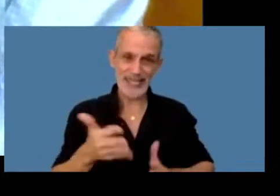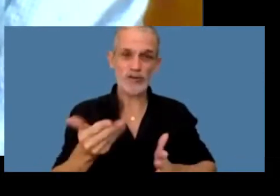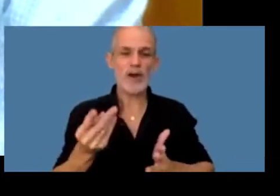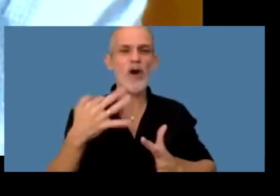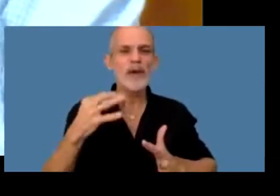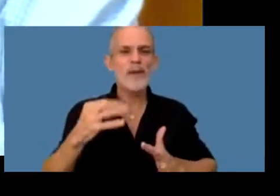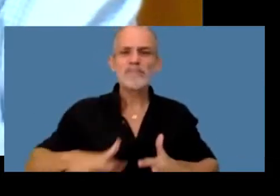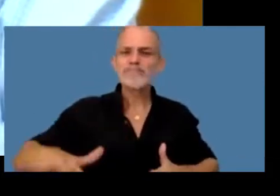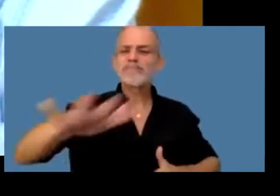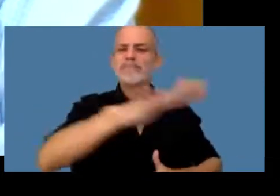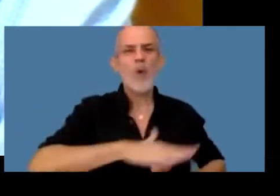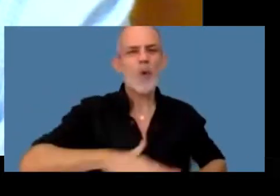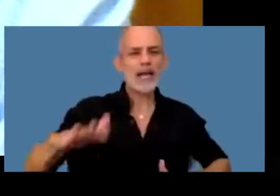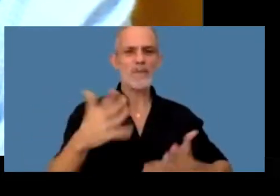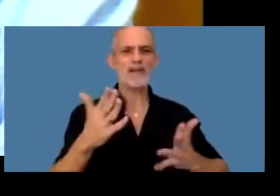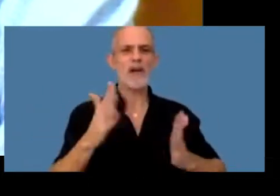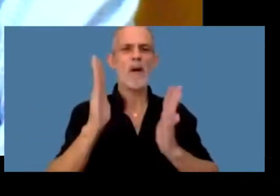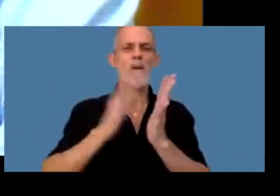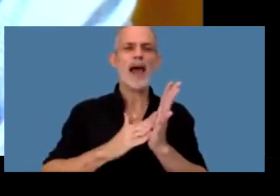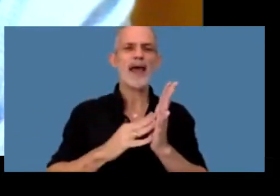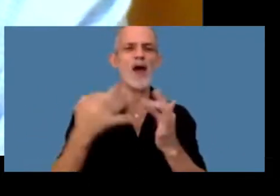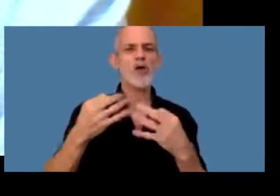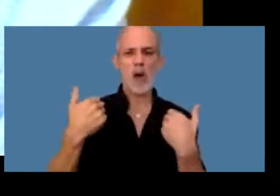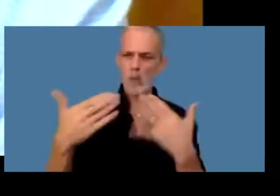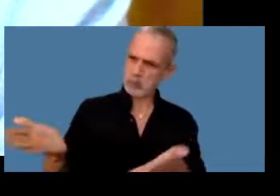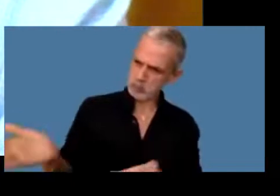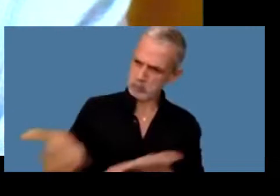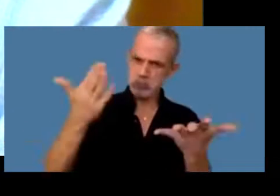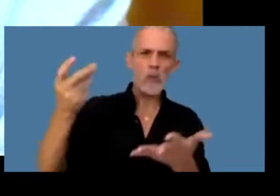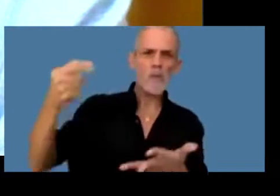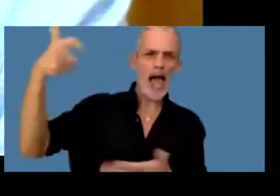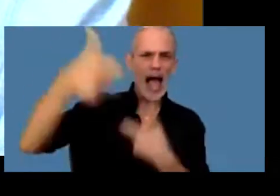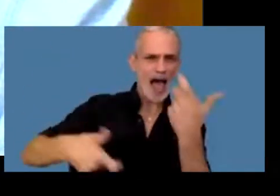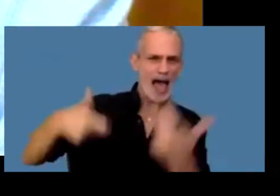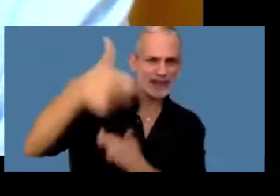que sea posterior al blanqueo que favorezca, digamos, el ingreso, digamos, ¿no? de